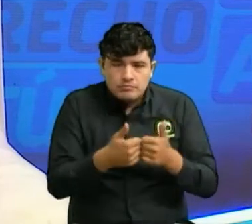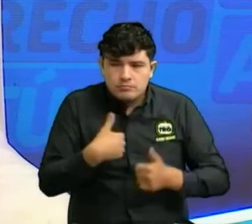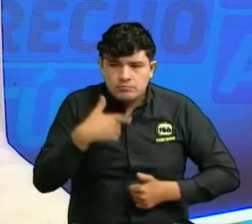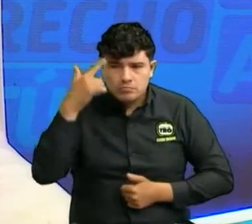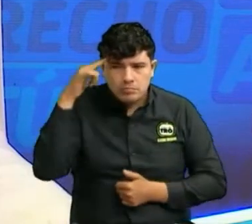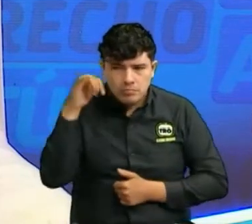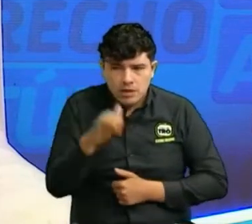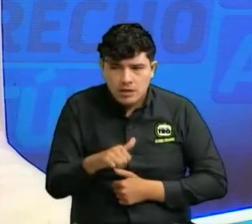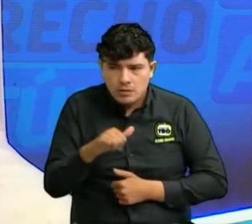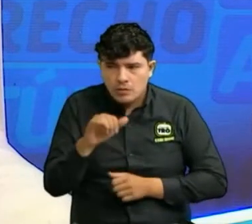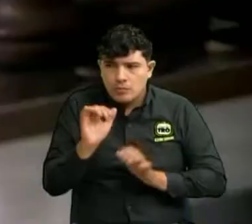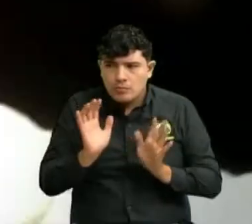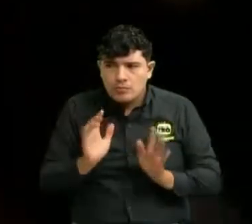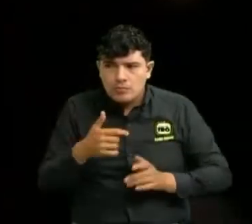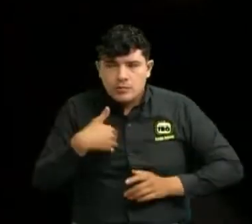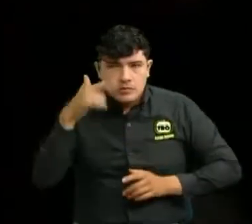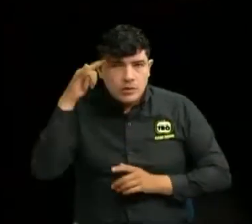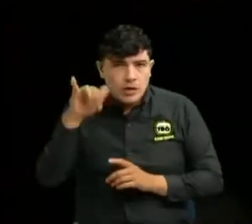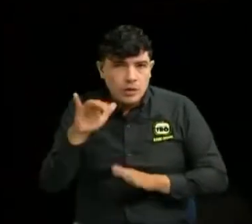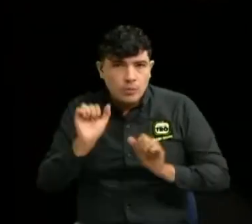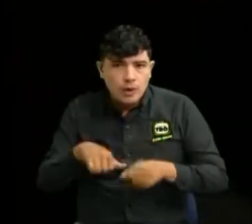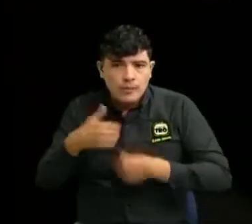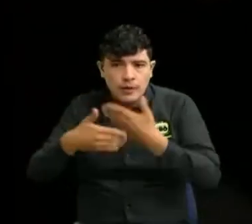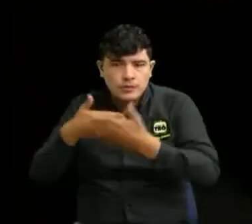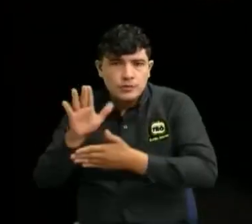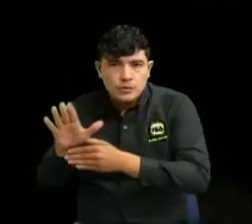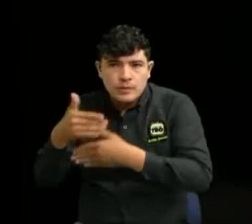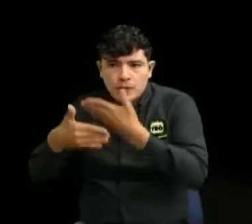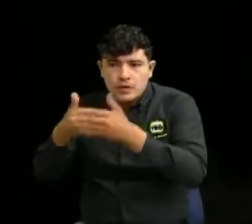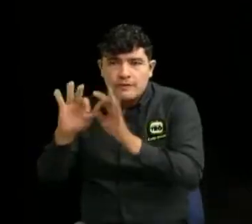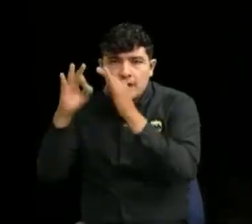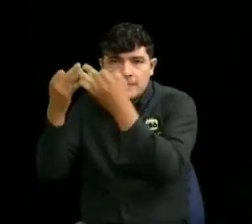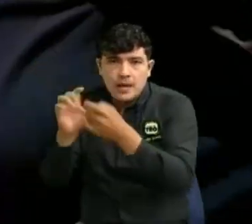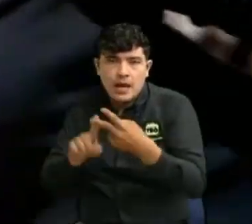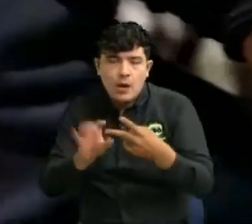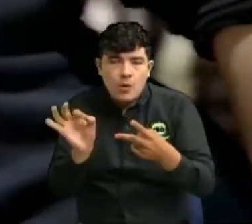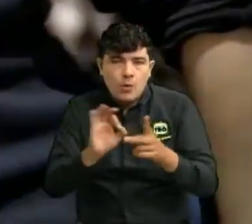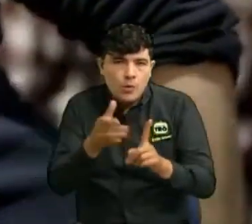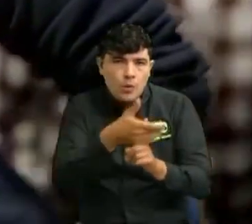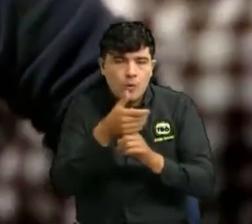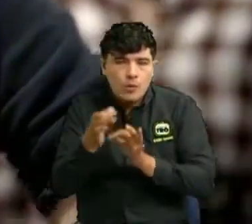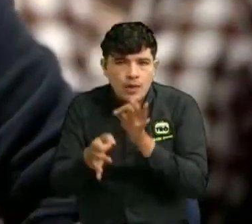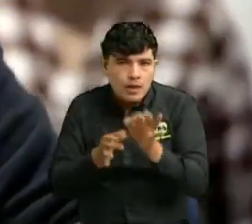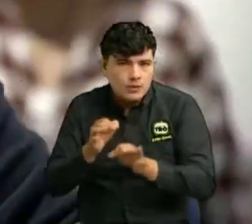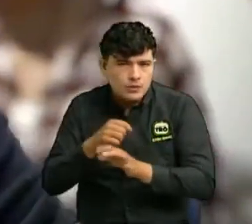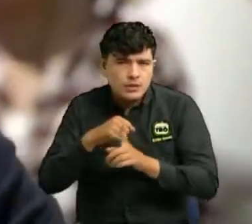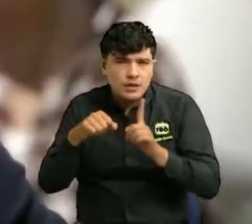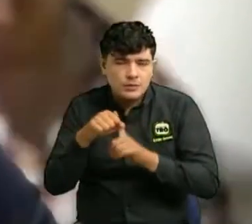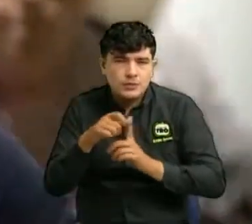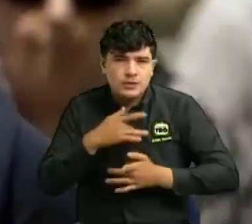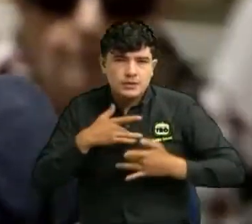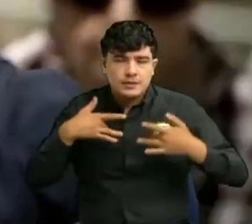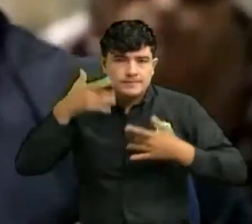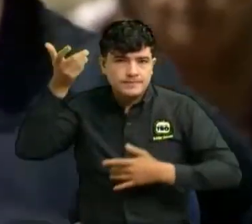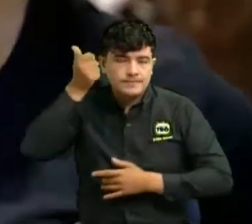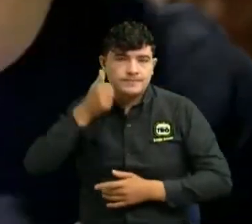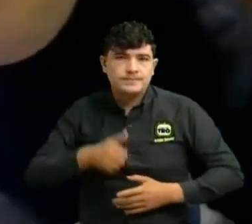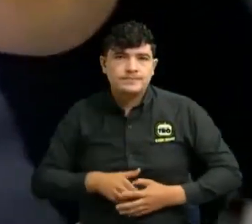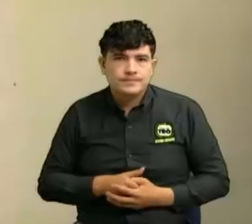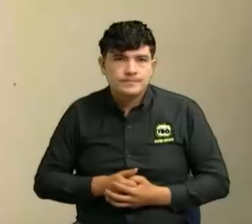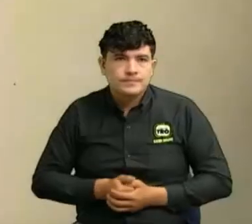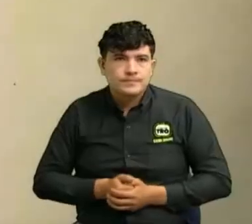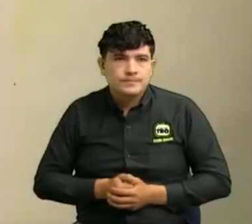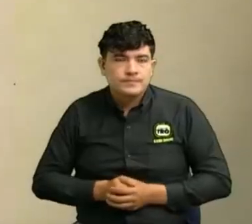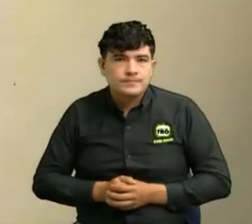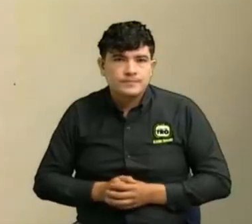se podría entender para un proceso de familia, para un proceso en materia de seguridad social. En materia de seguridad social, el juez no